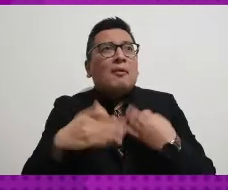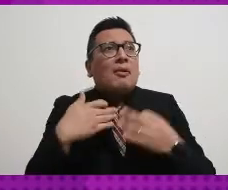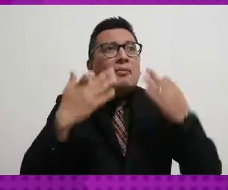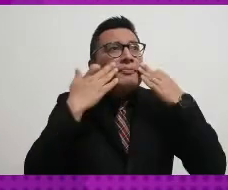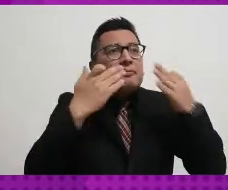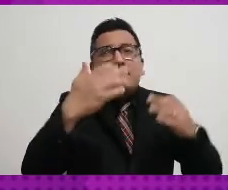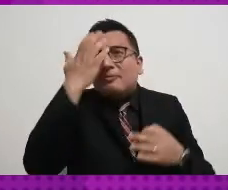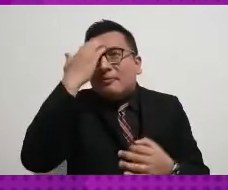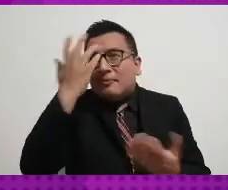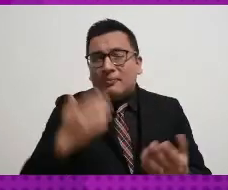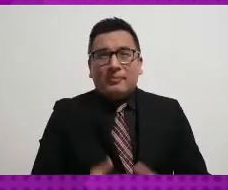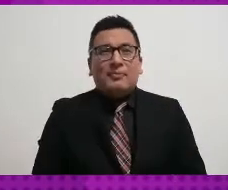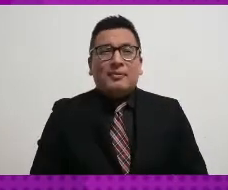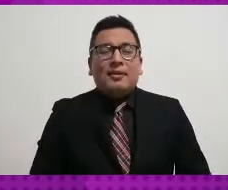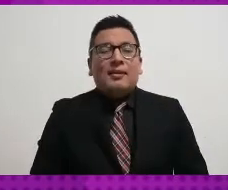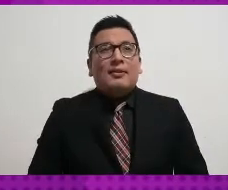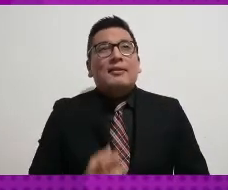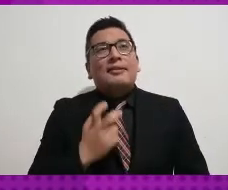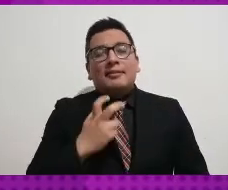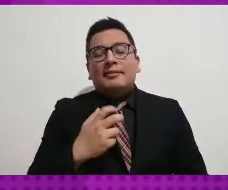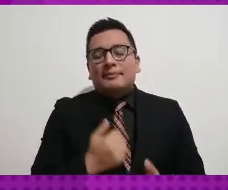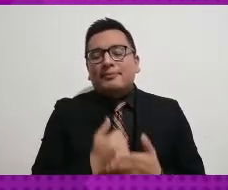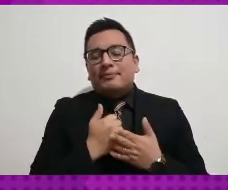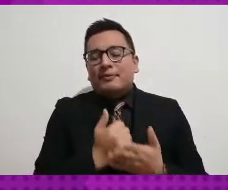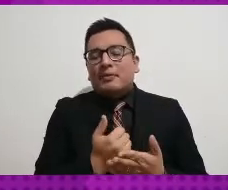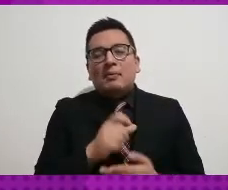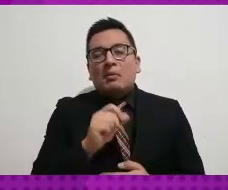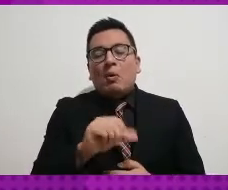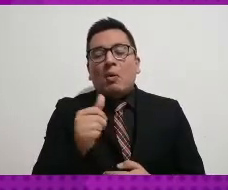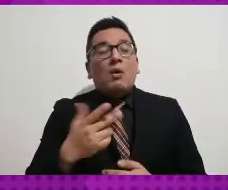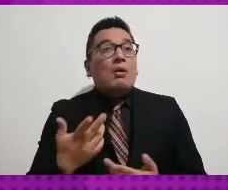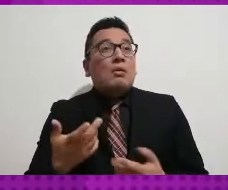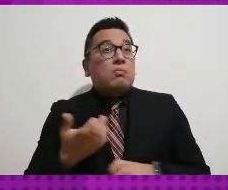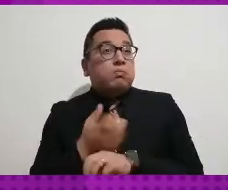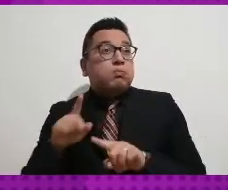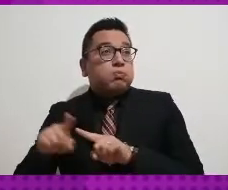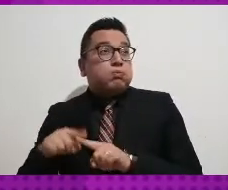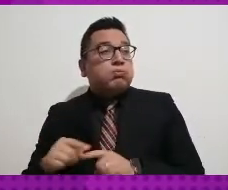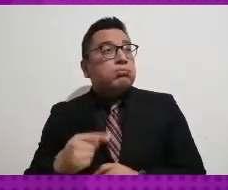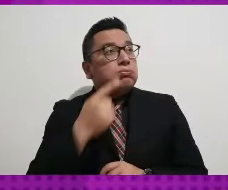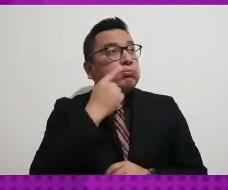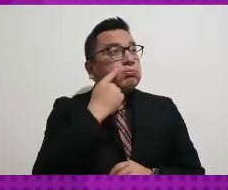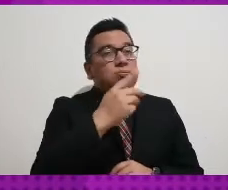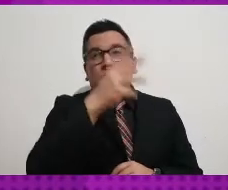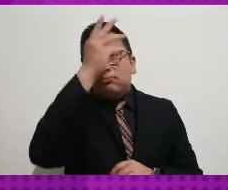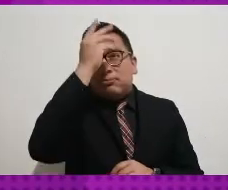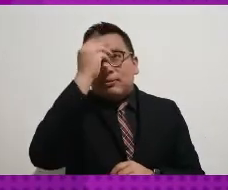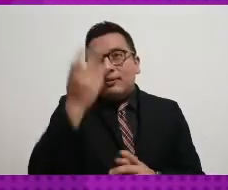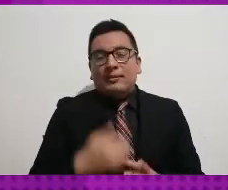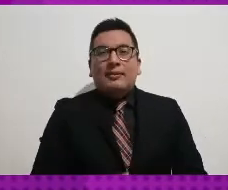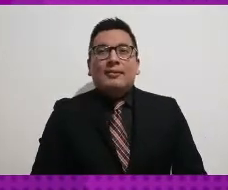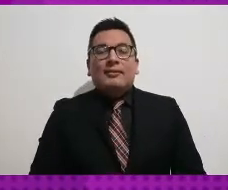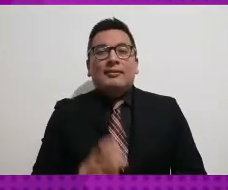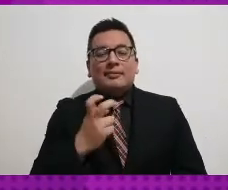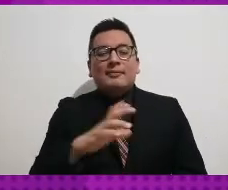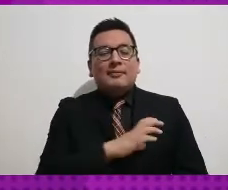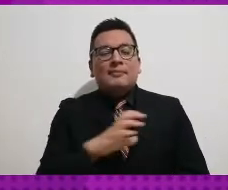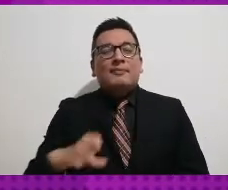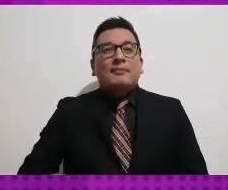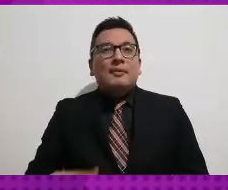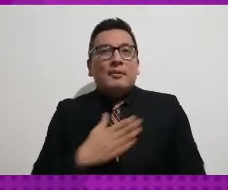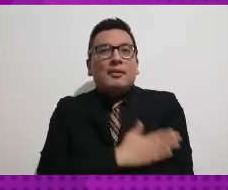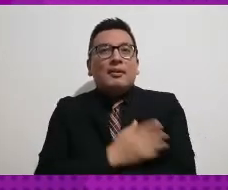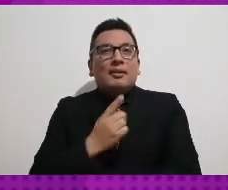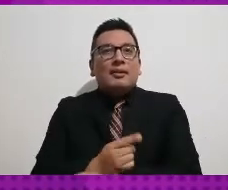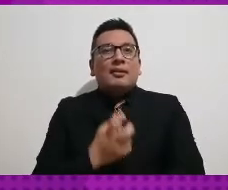Creo que estos ejercicios han permeado a otras partes del país, pero sin lugar a dudas, la candidatura transparente debe ser